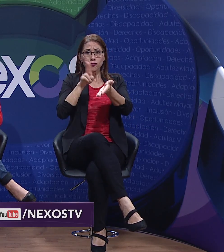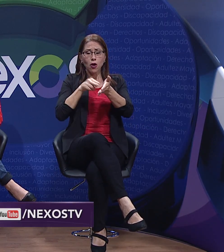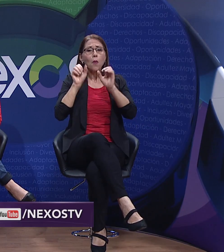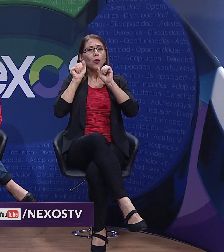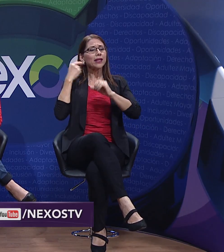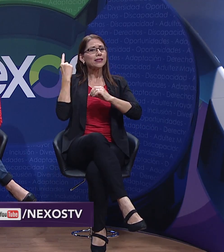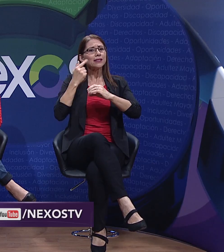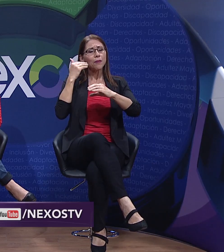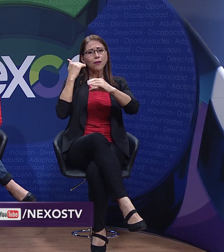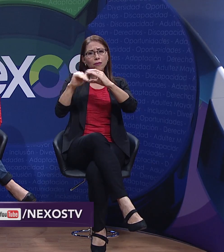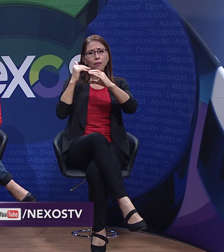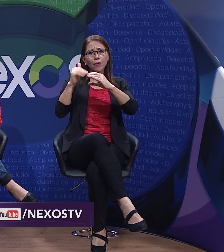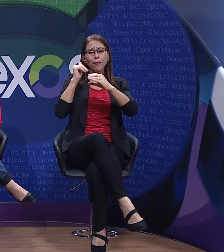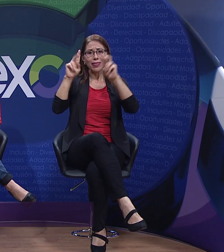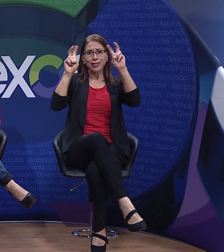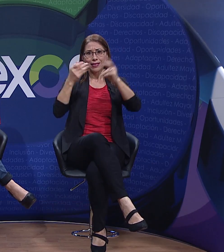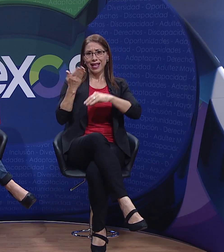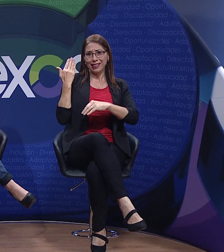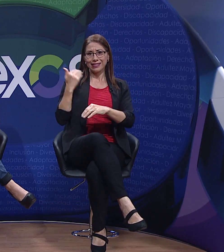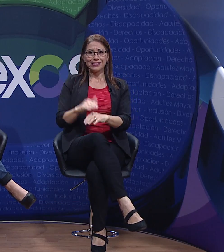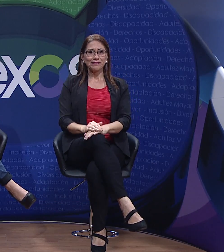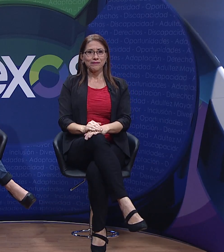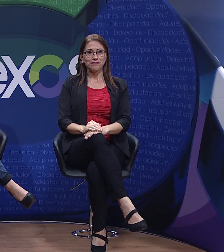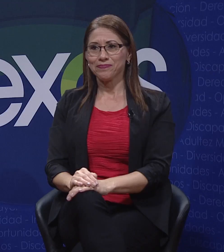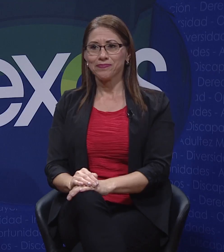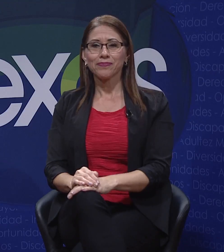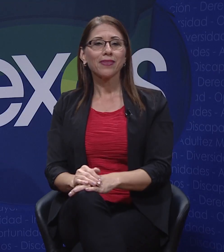podrá recibir nuestros contenidos antes.